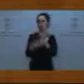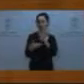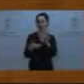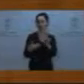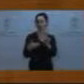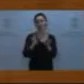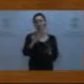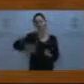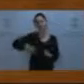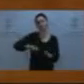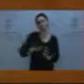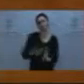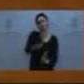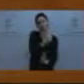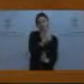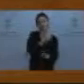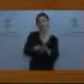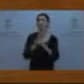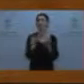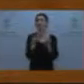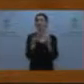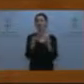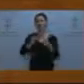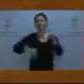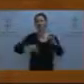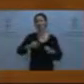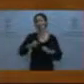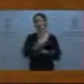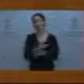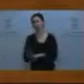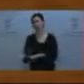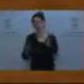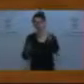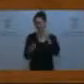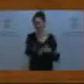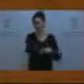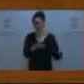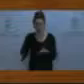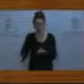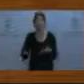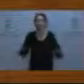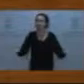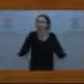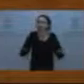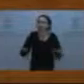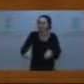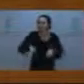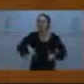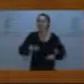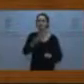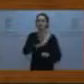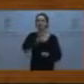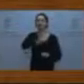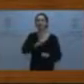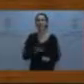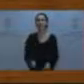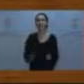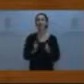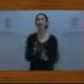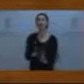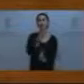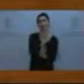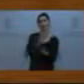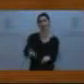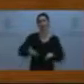tarda algo más en llegar por la falta de agilidad en los juzgados. La adopción nacional implica un periodo de preadopción